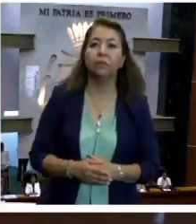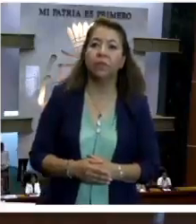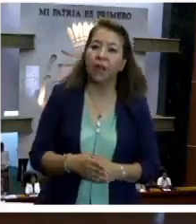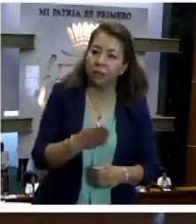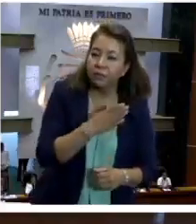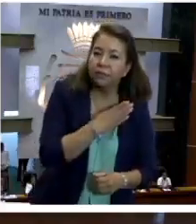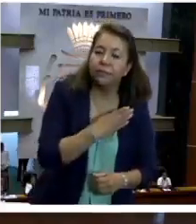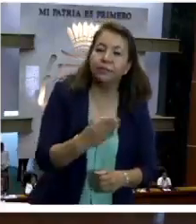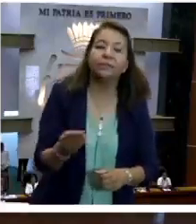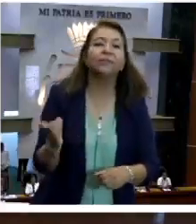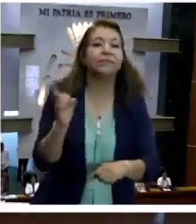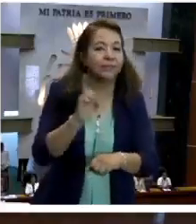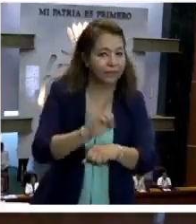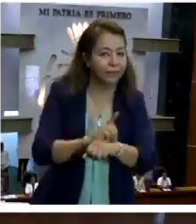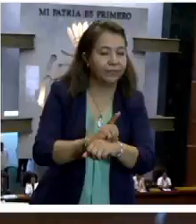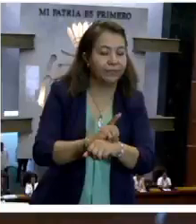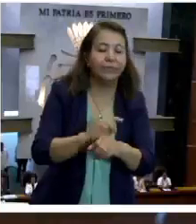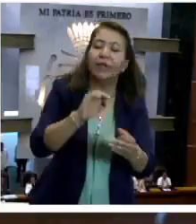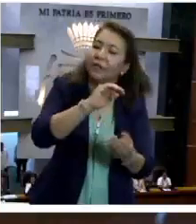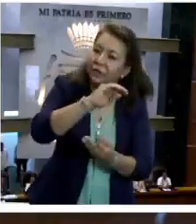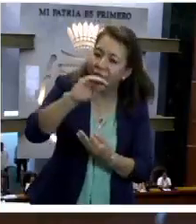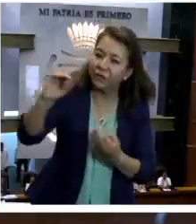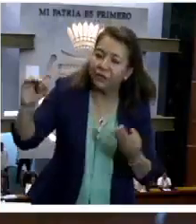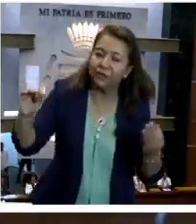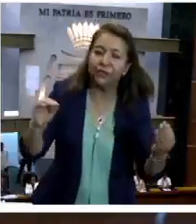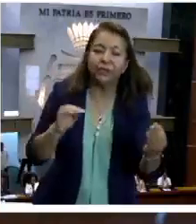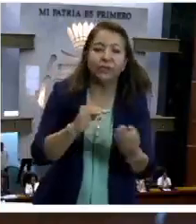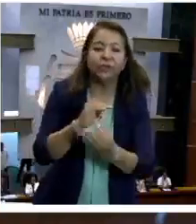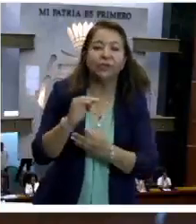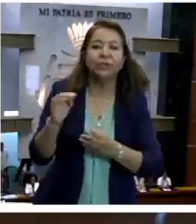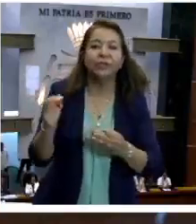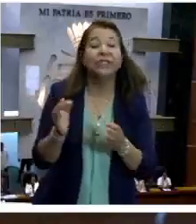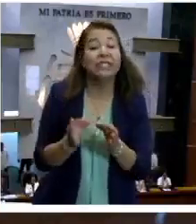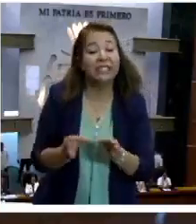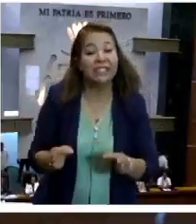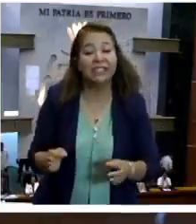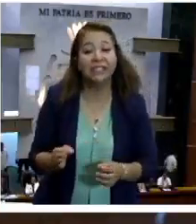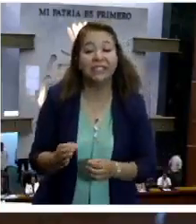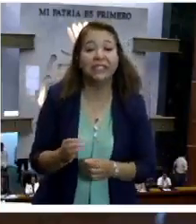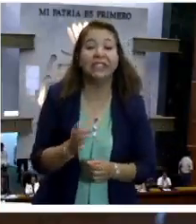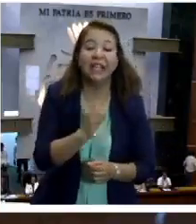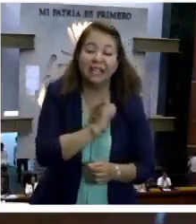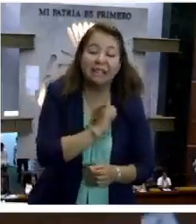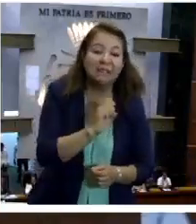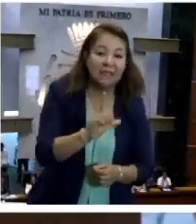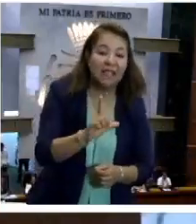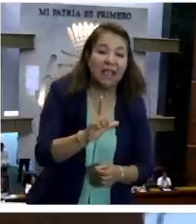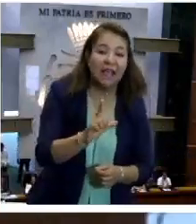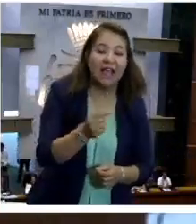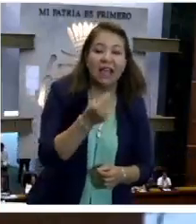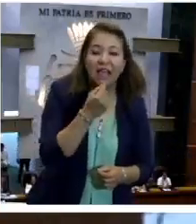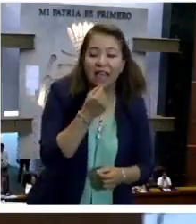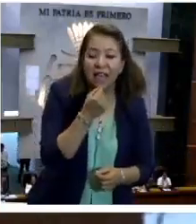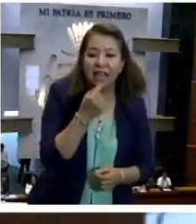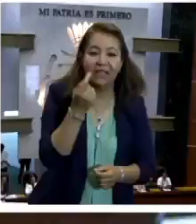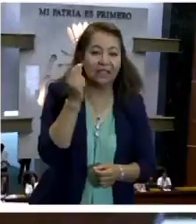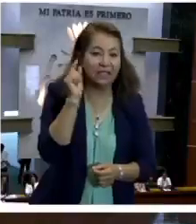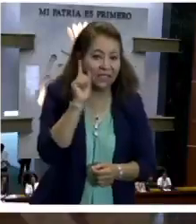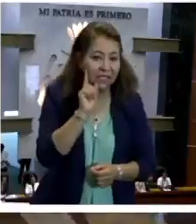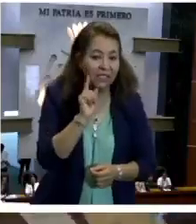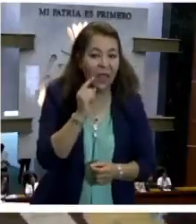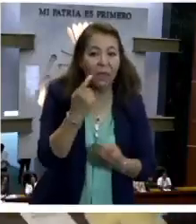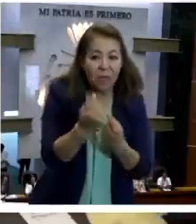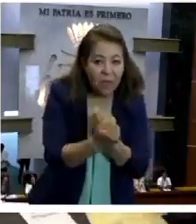Muy buenos días a todas, a todos, especialmente a las niñas, a los niños que integran